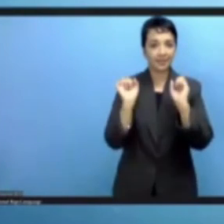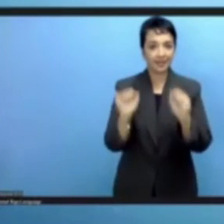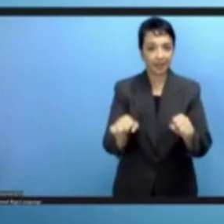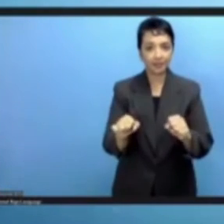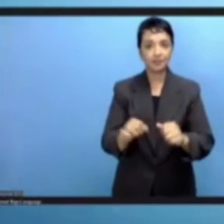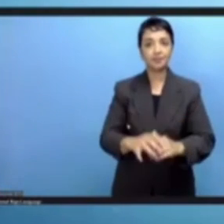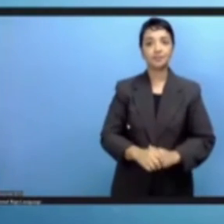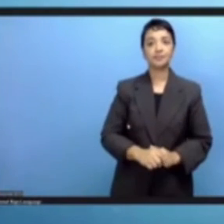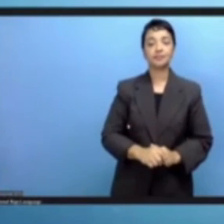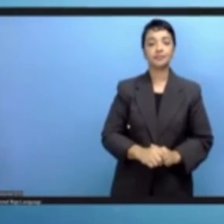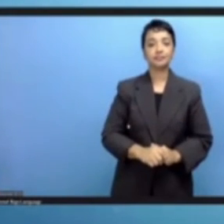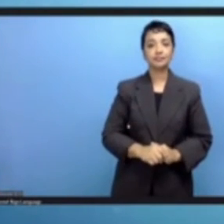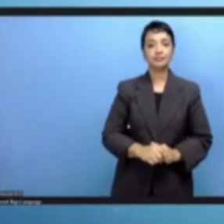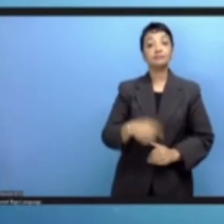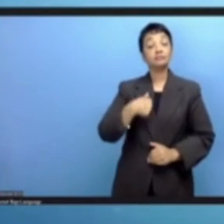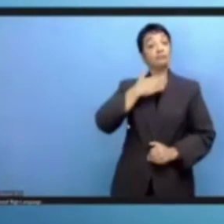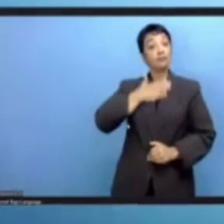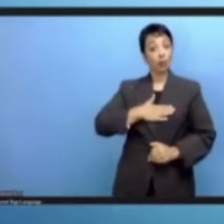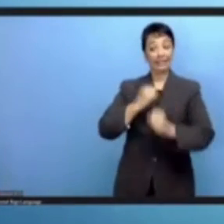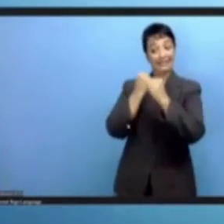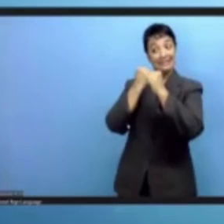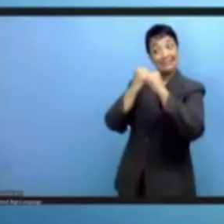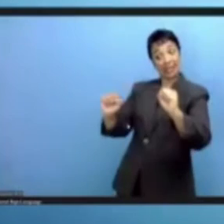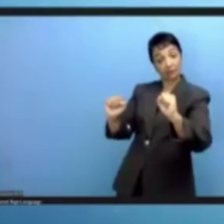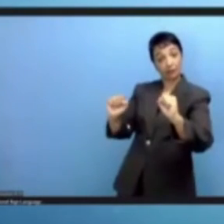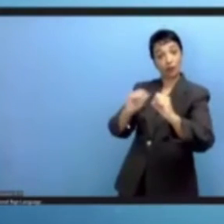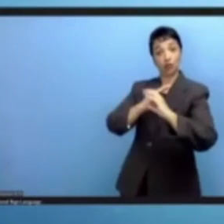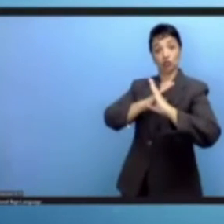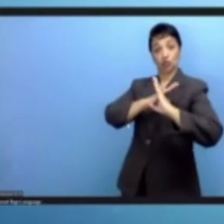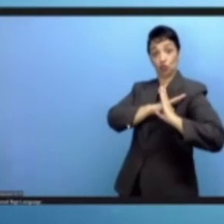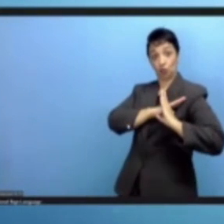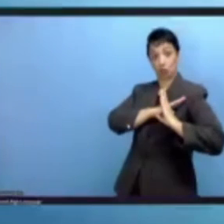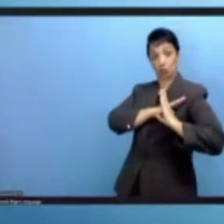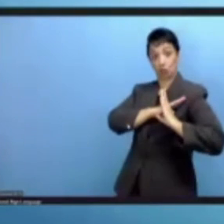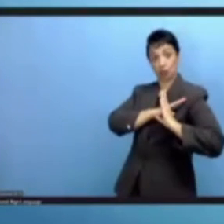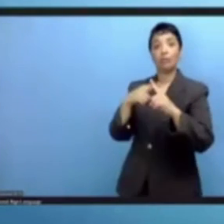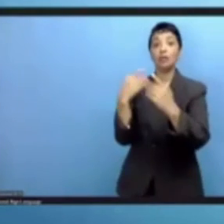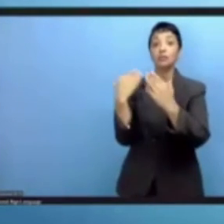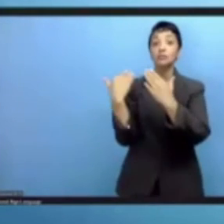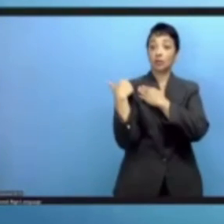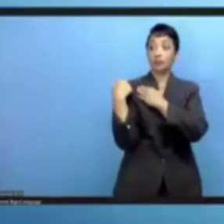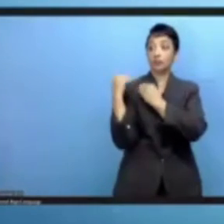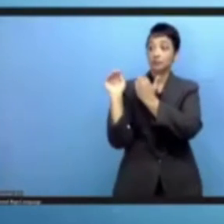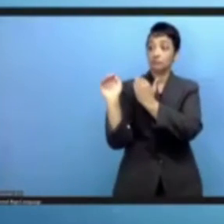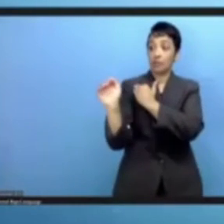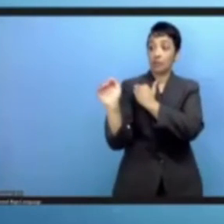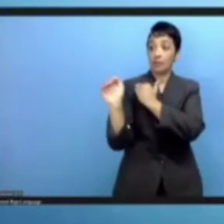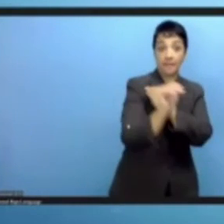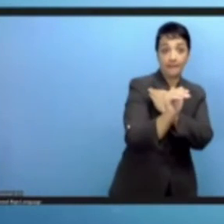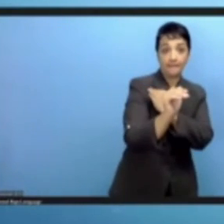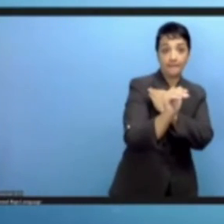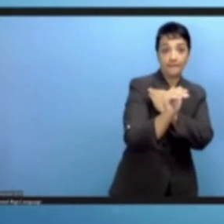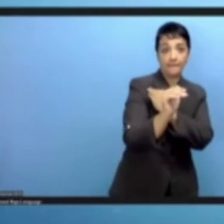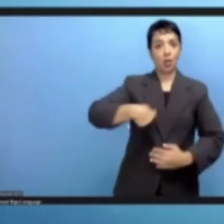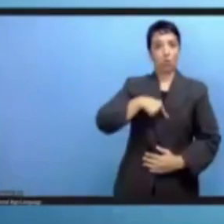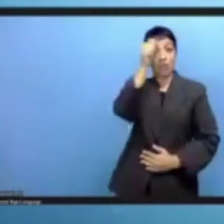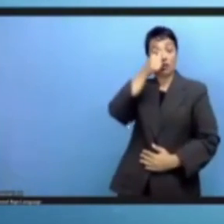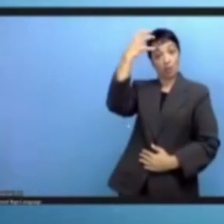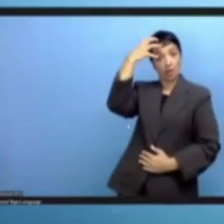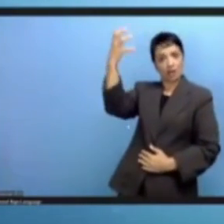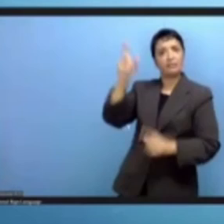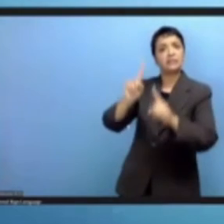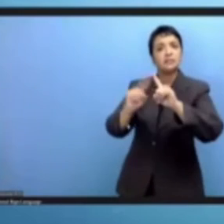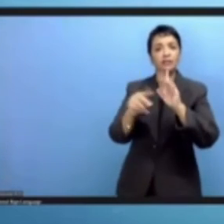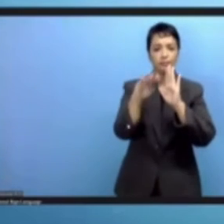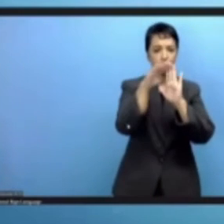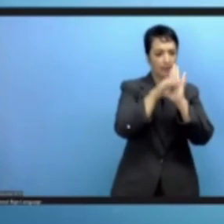plataformas digitales y la construcción de un ecosistema digital en esfuerzos de permitir una